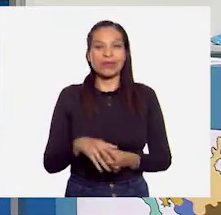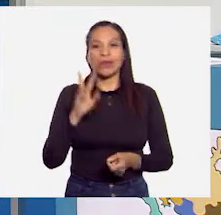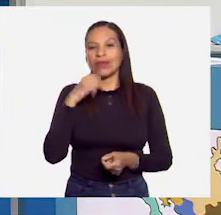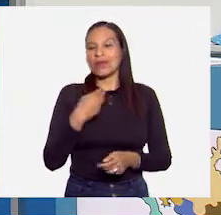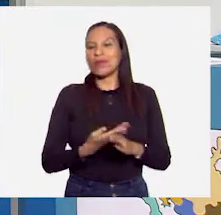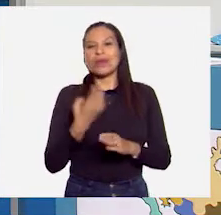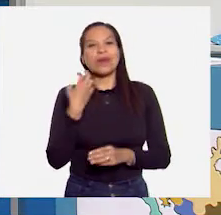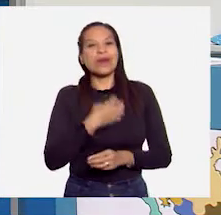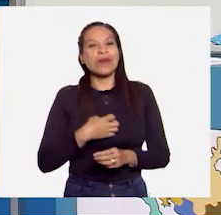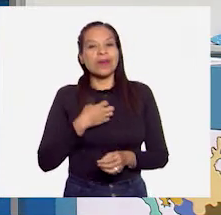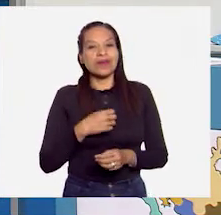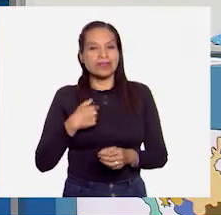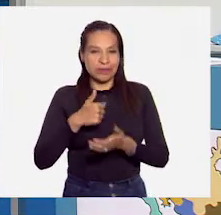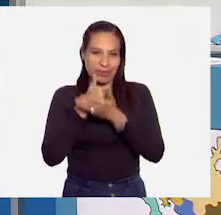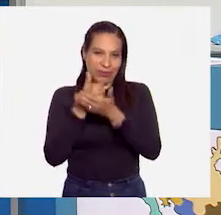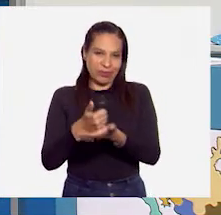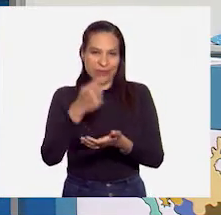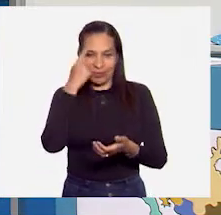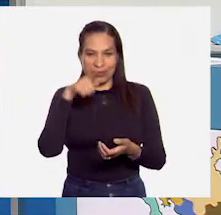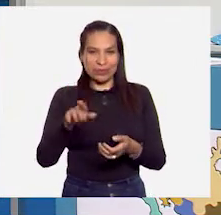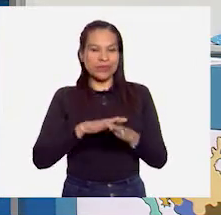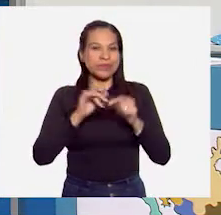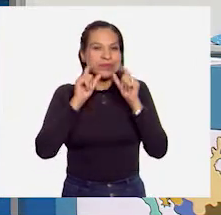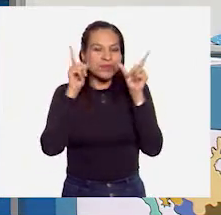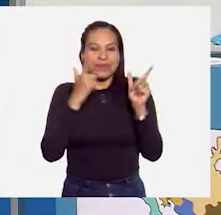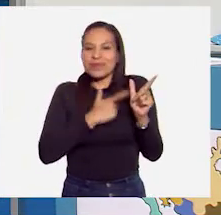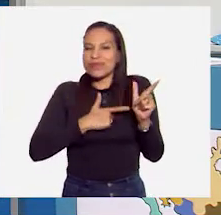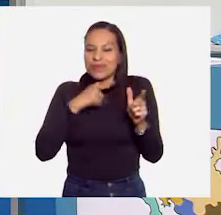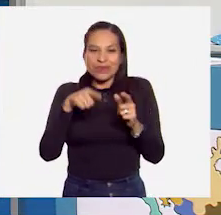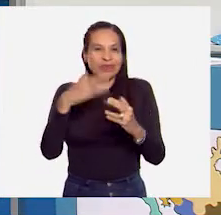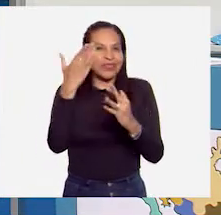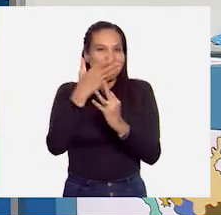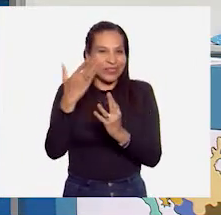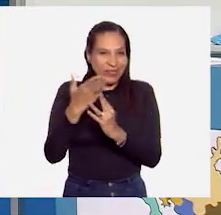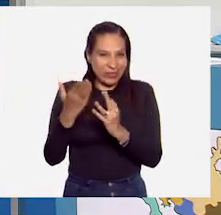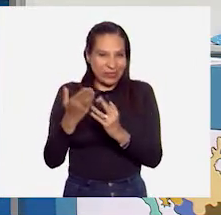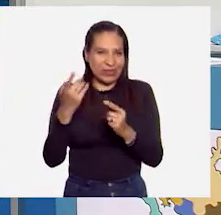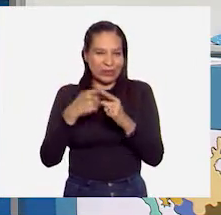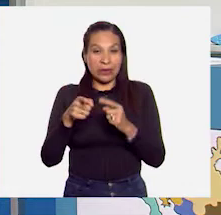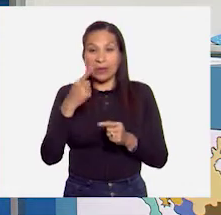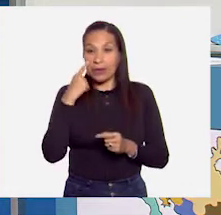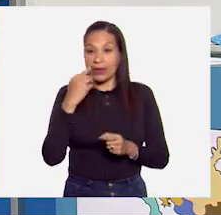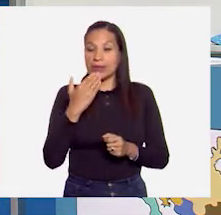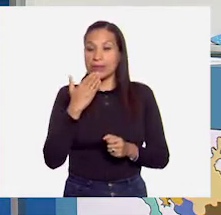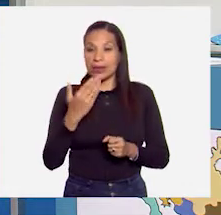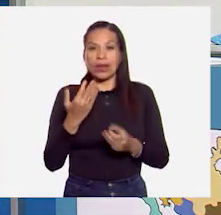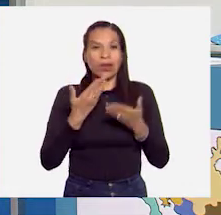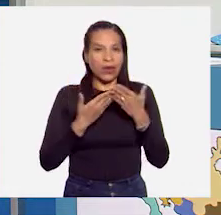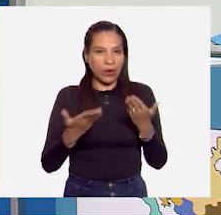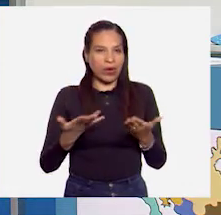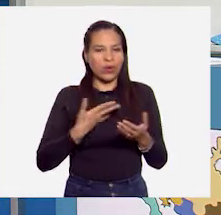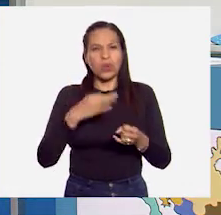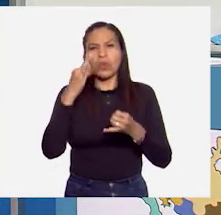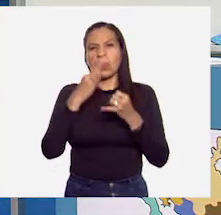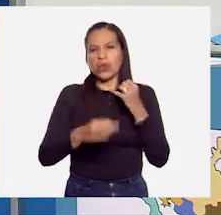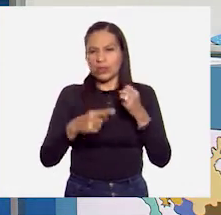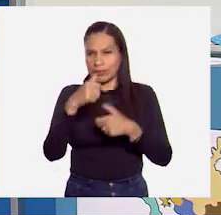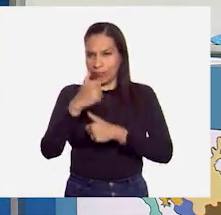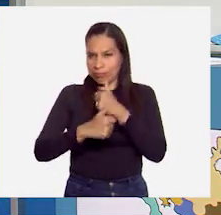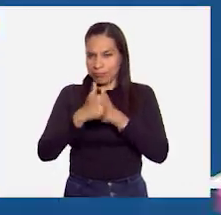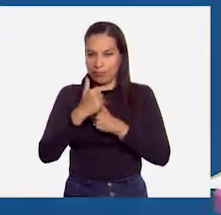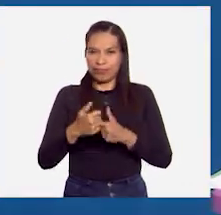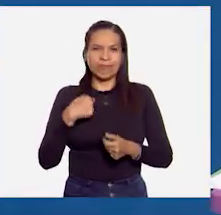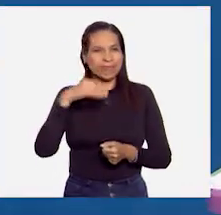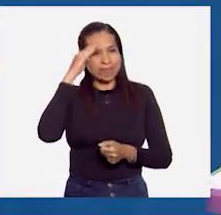muy contento de haber colaborado para despertar el gusto por las fracciones. Y fíjate que tenemos un último reto.